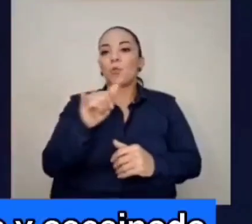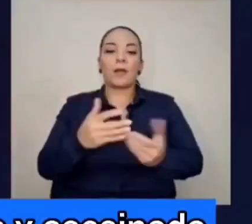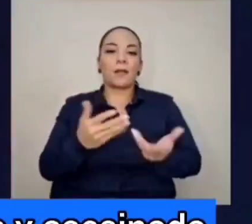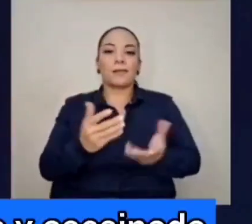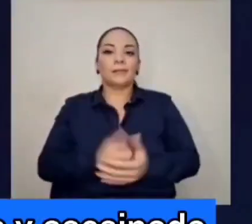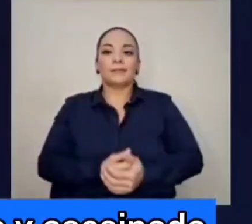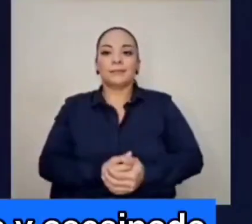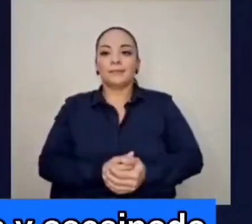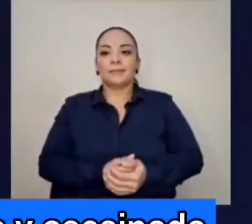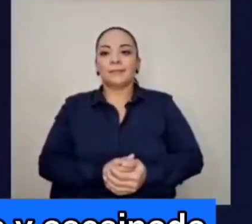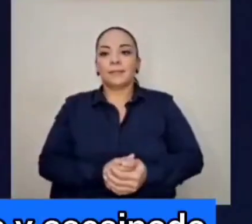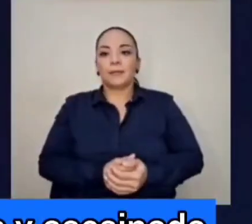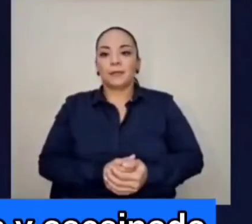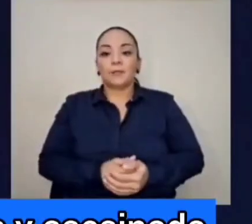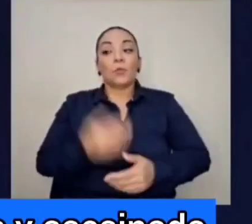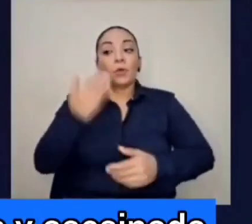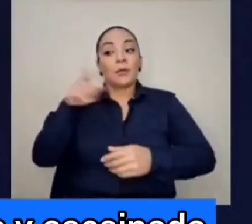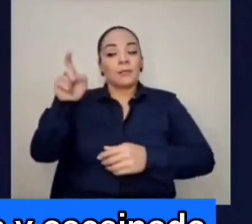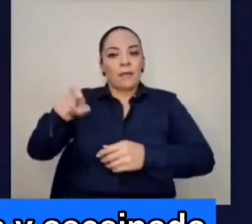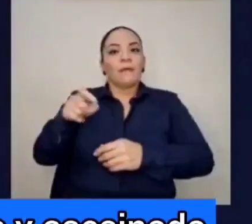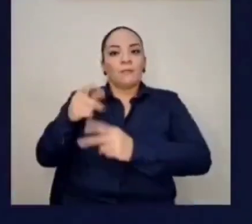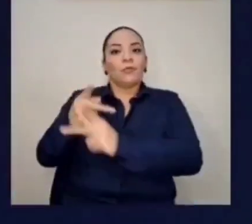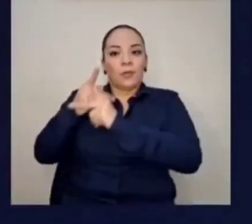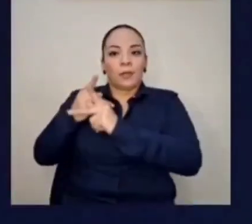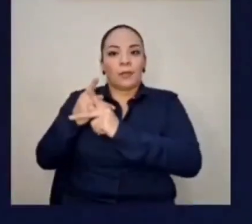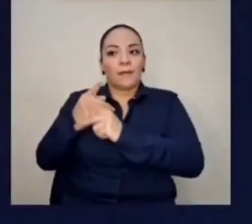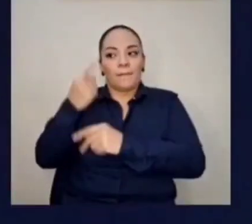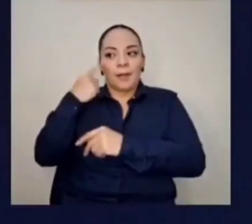que debió haber sido protegida de no ser violada y asesinada,